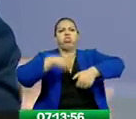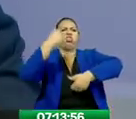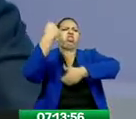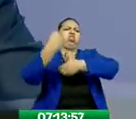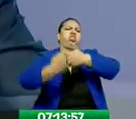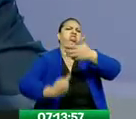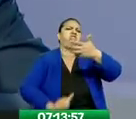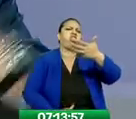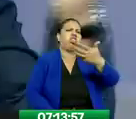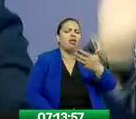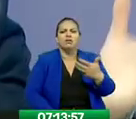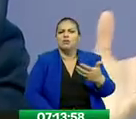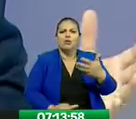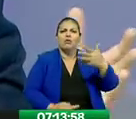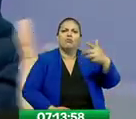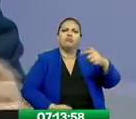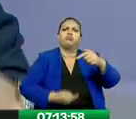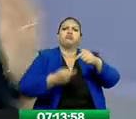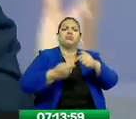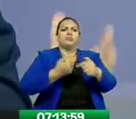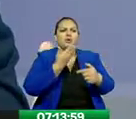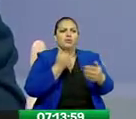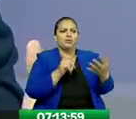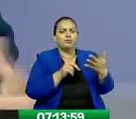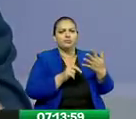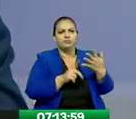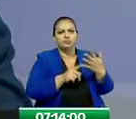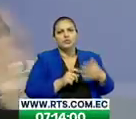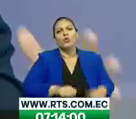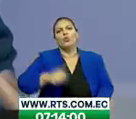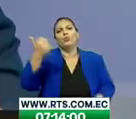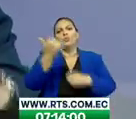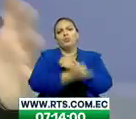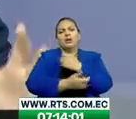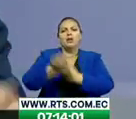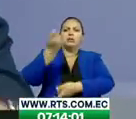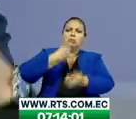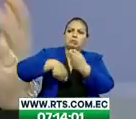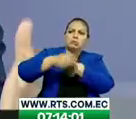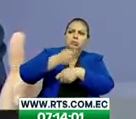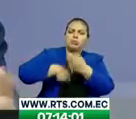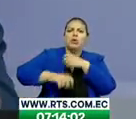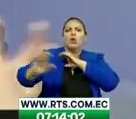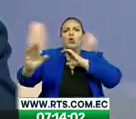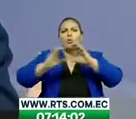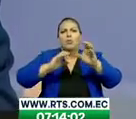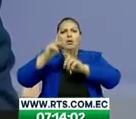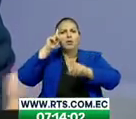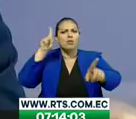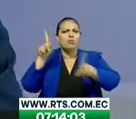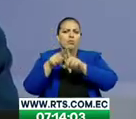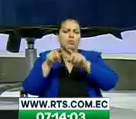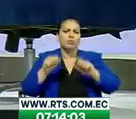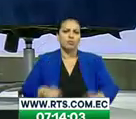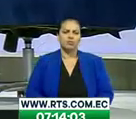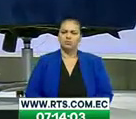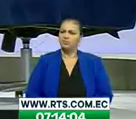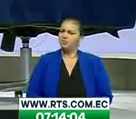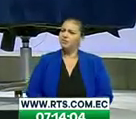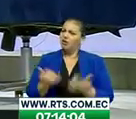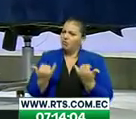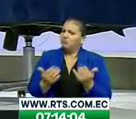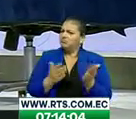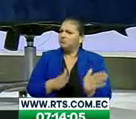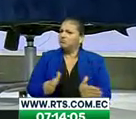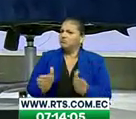comercial, abrir mercados, firmar acuerdos comerciales que permitan que el país sea más productivo, más competitivo, más eficiente. ¿Y eso no se está haciendo en